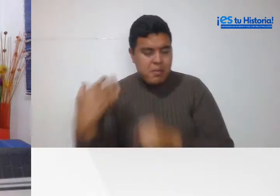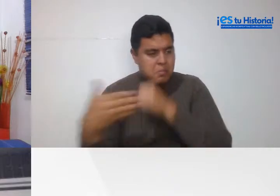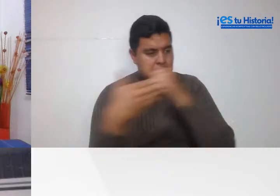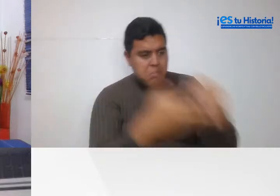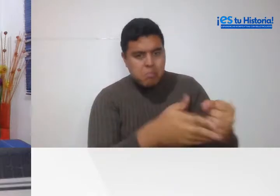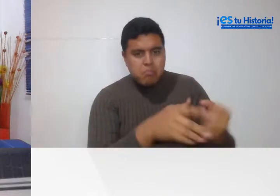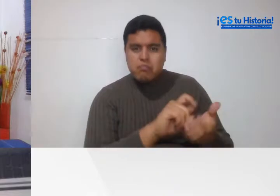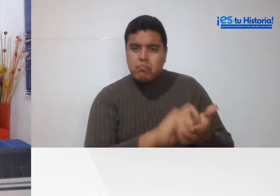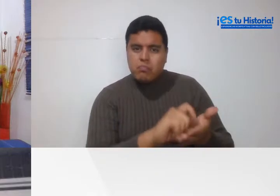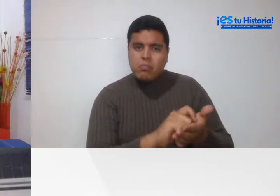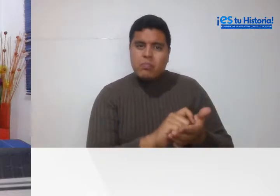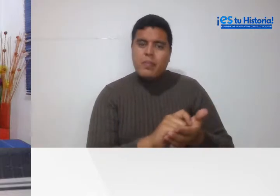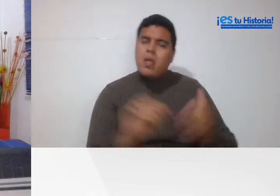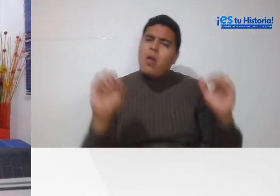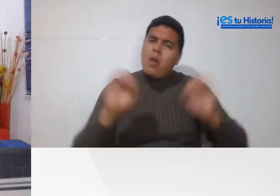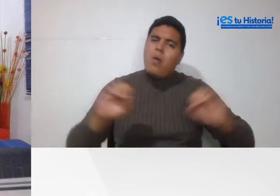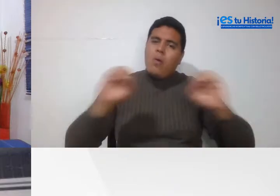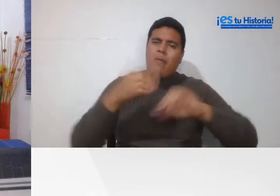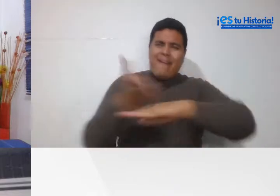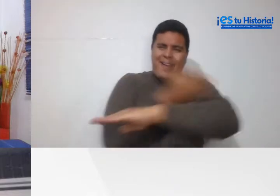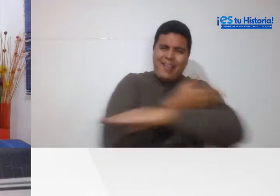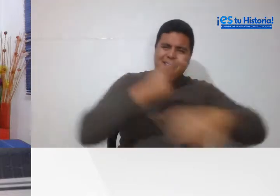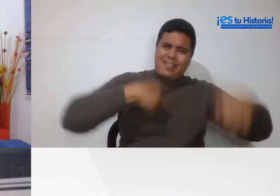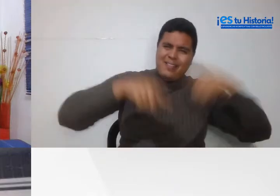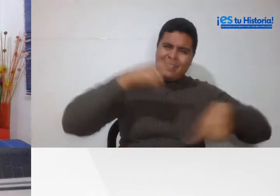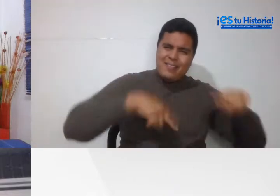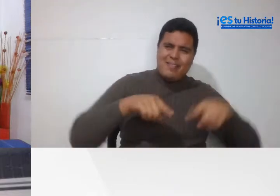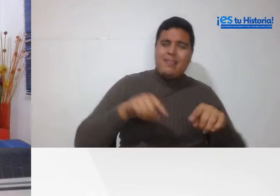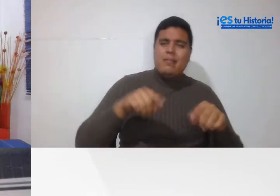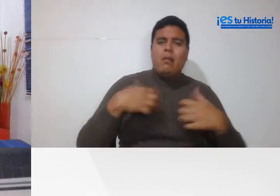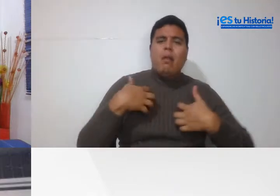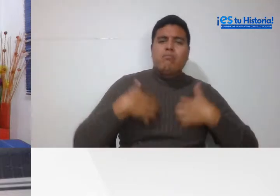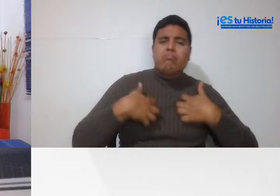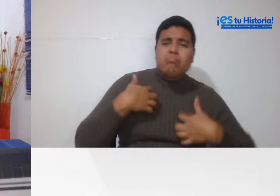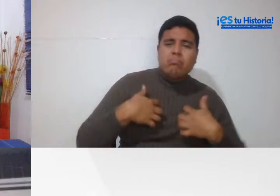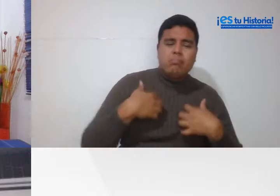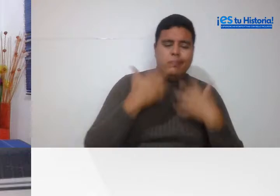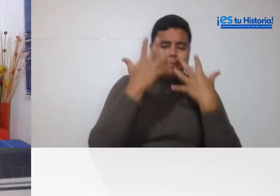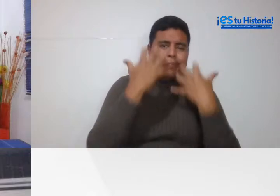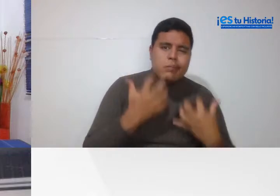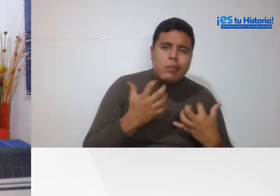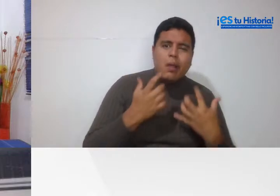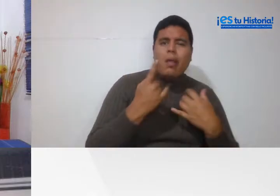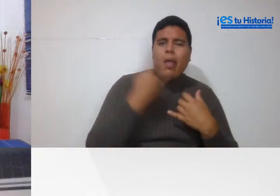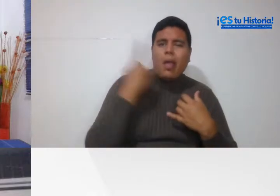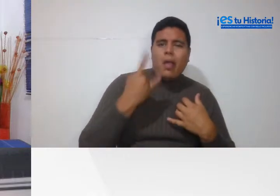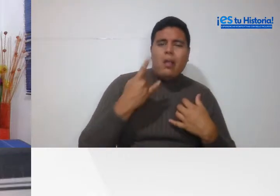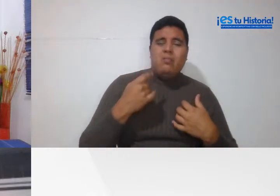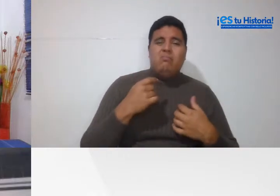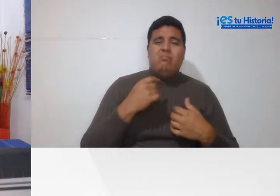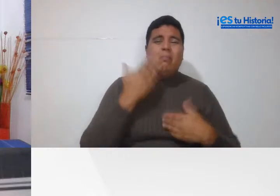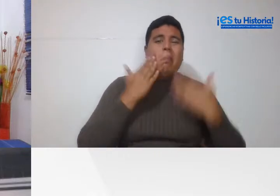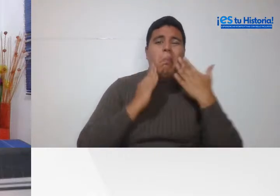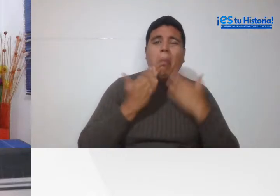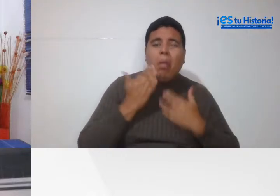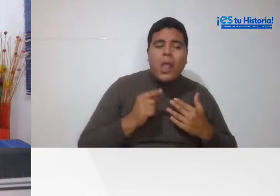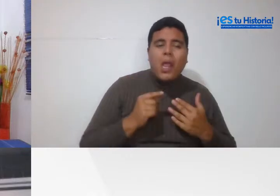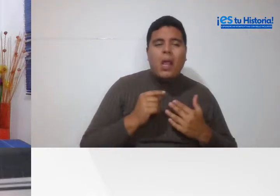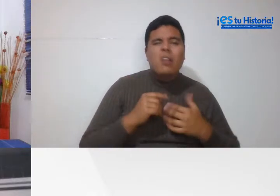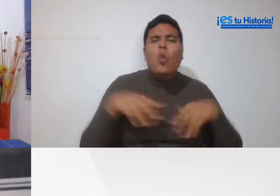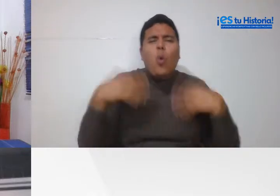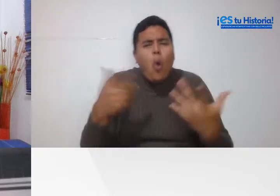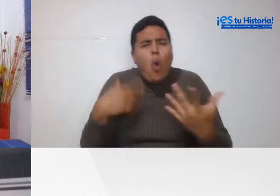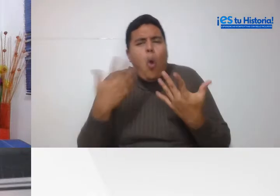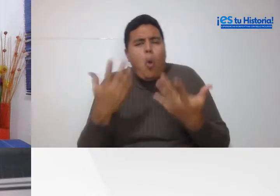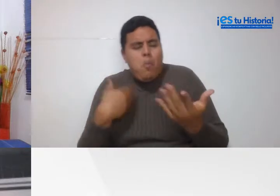comentó ahora, para que no tenga temores, para que esté de pronto, o que sea más autónomo, me atrevería yo a decirlo, de pronto también pensar como